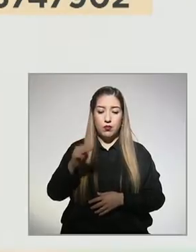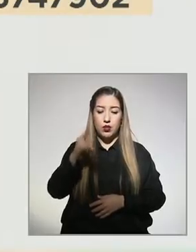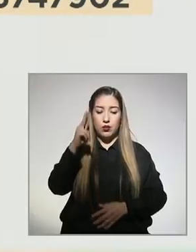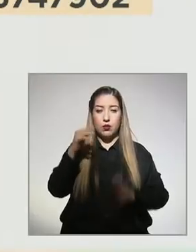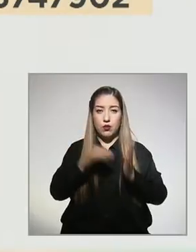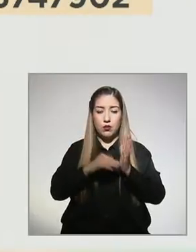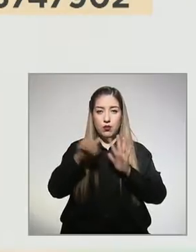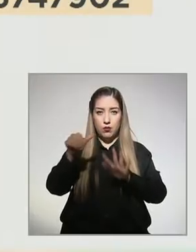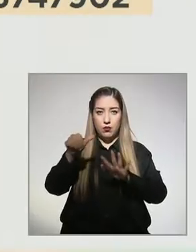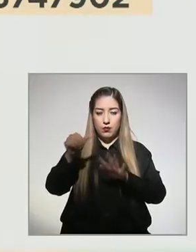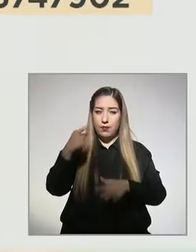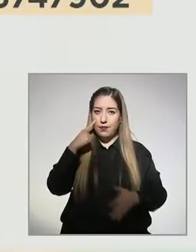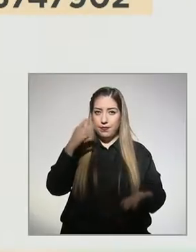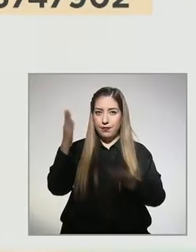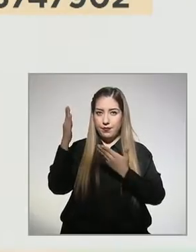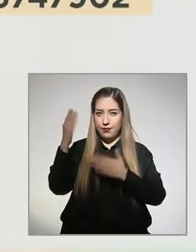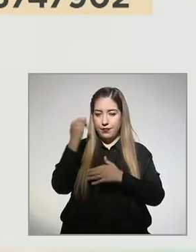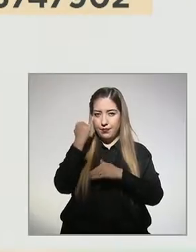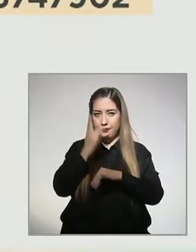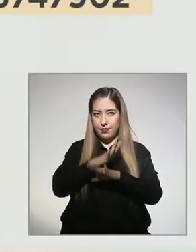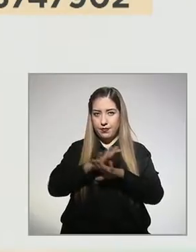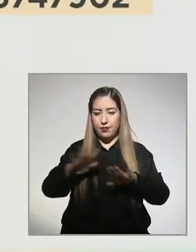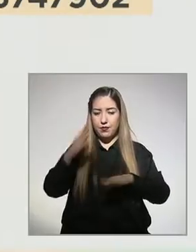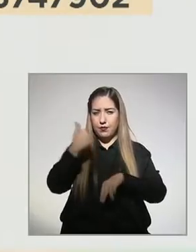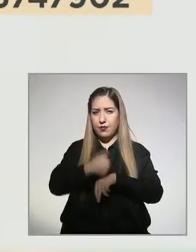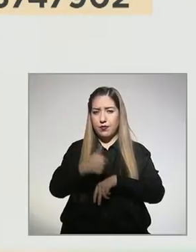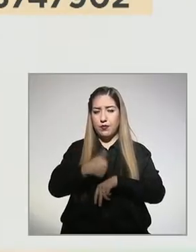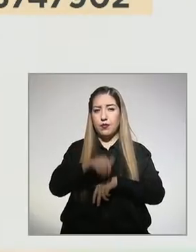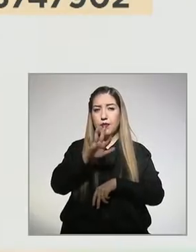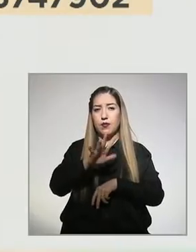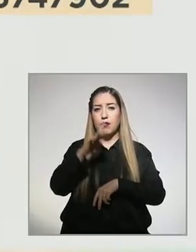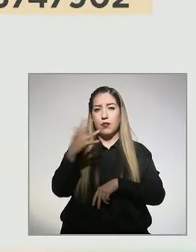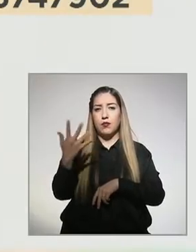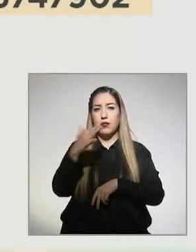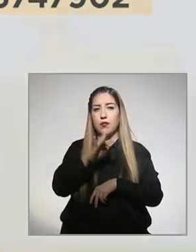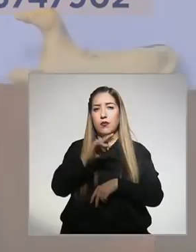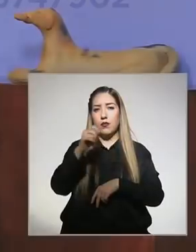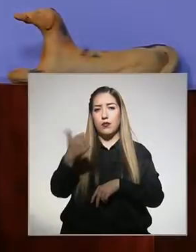datos aparecen en su pantalla. Recuerden el número